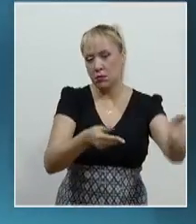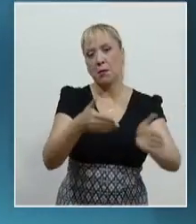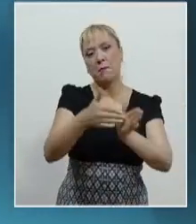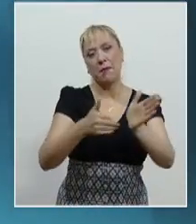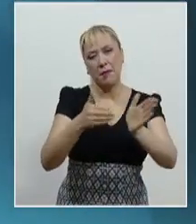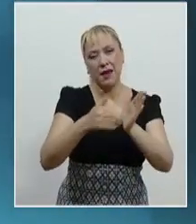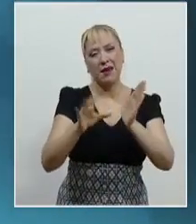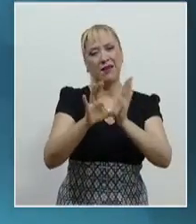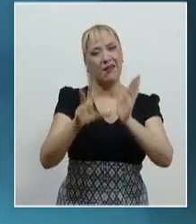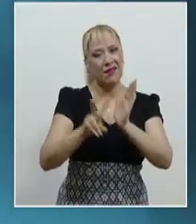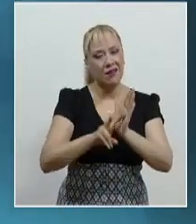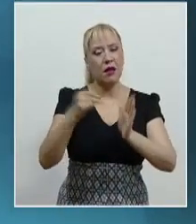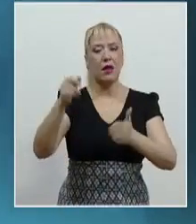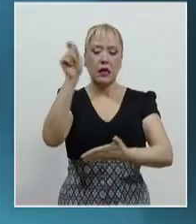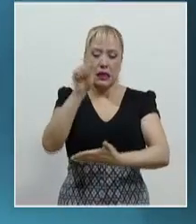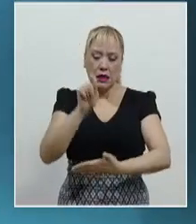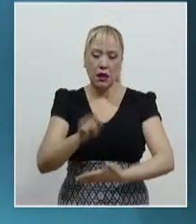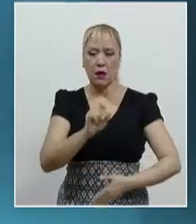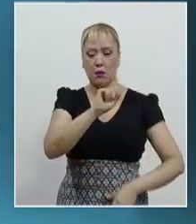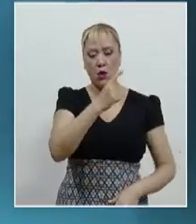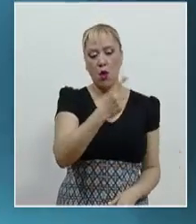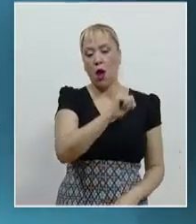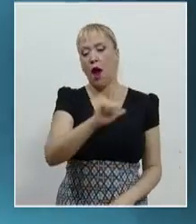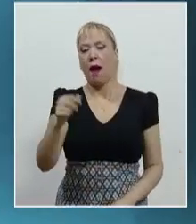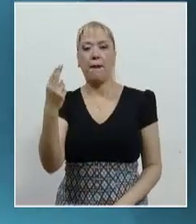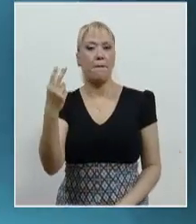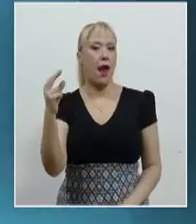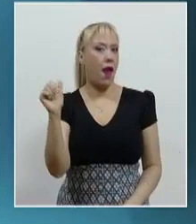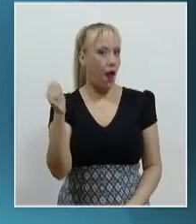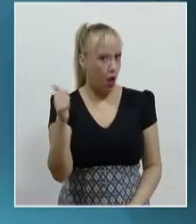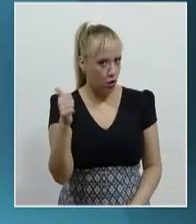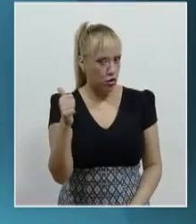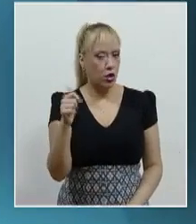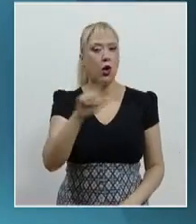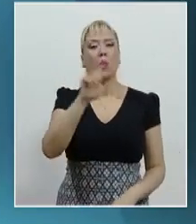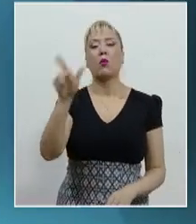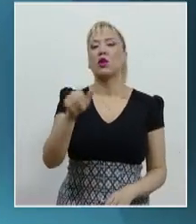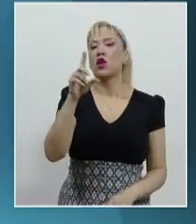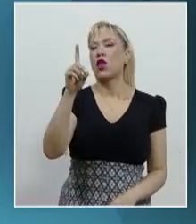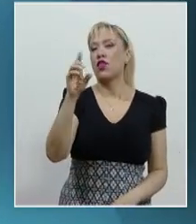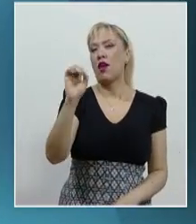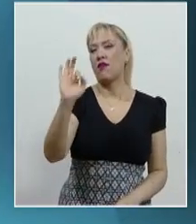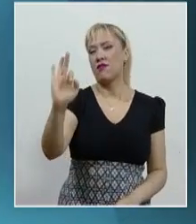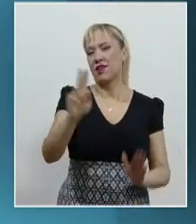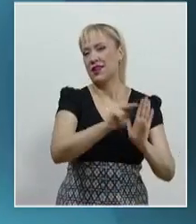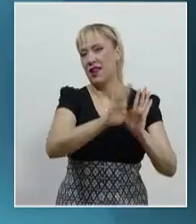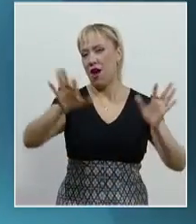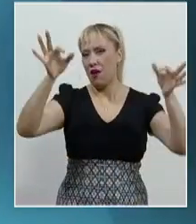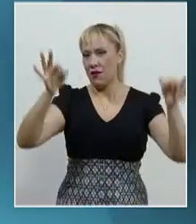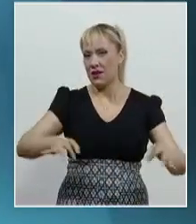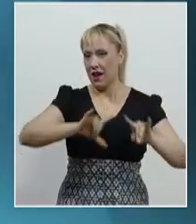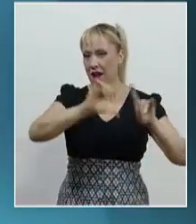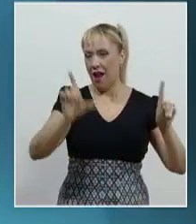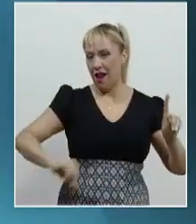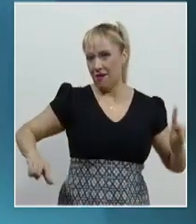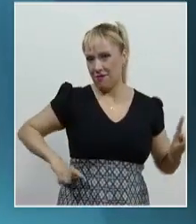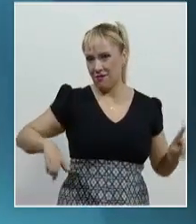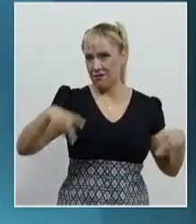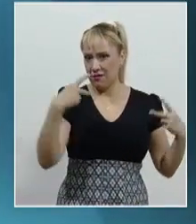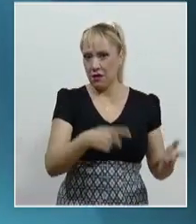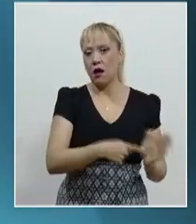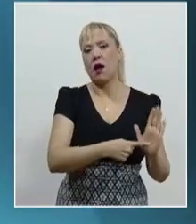del 21 al 25 de agosto. En el Diario Oficial será publicada la lista de personas candidatas que cumplan con